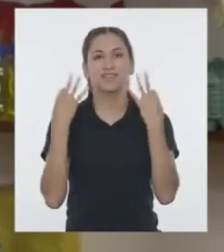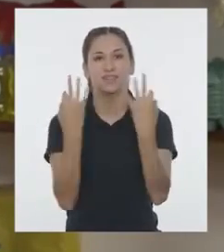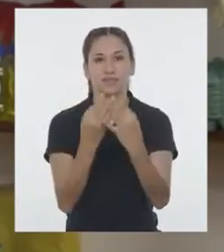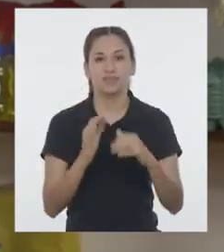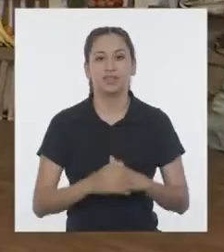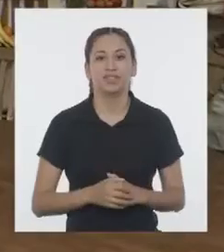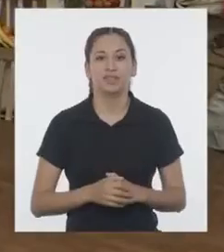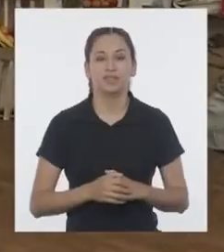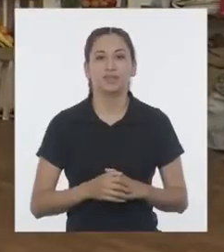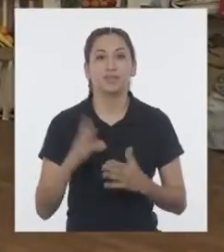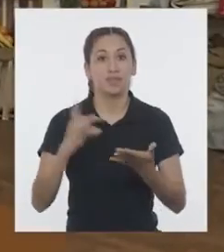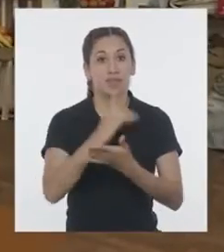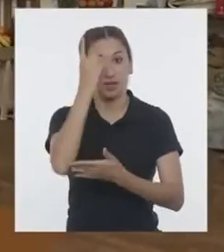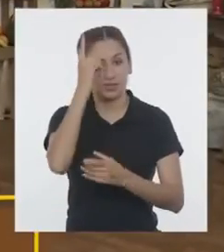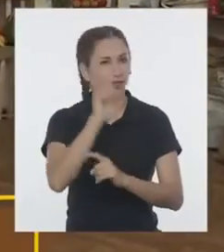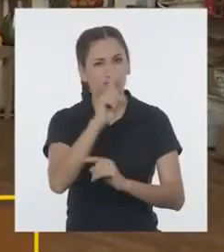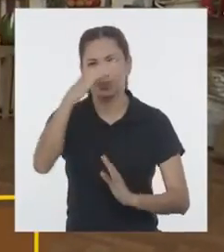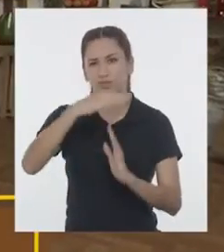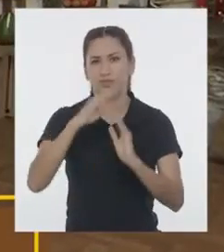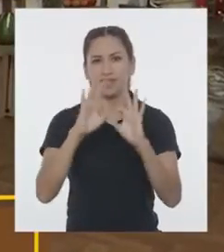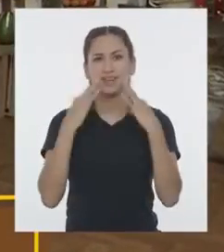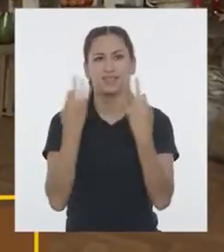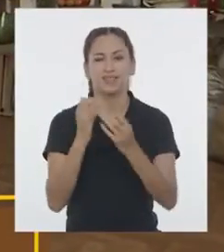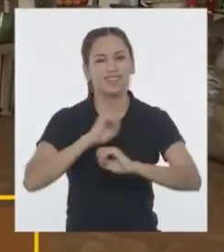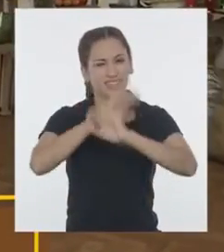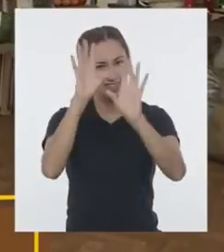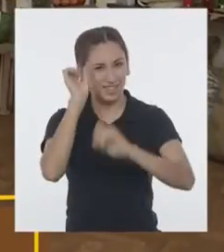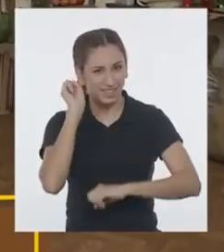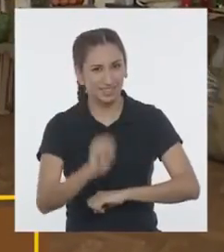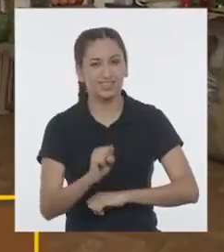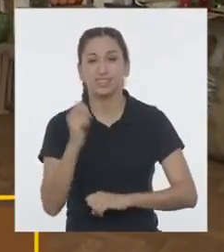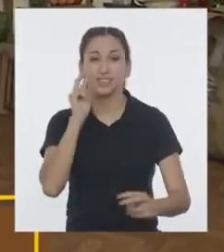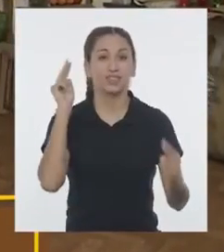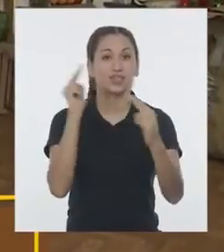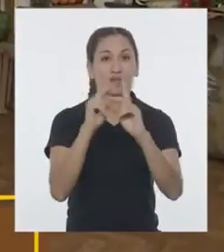gran familia. La educación no para en familia.